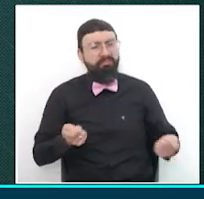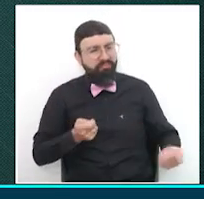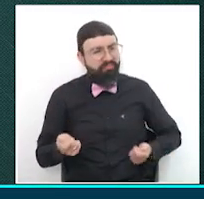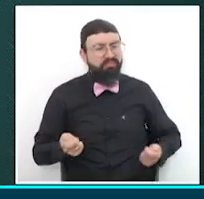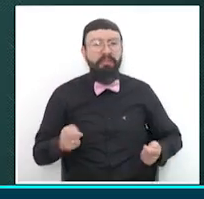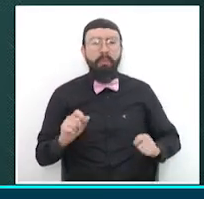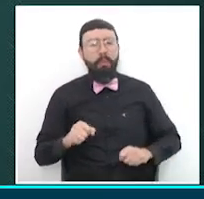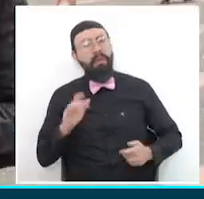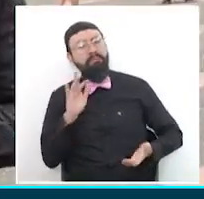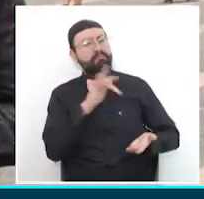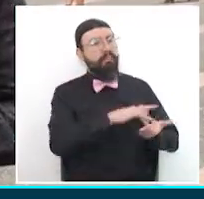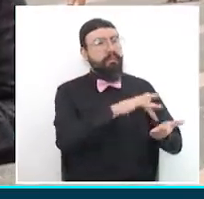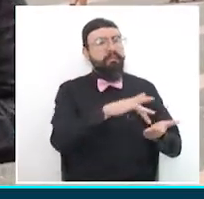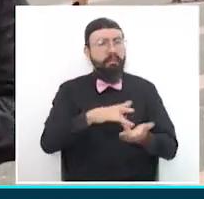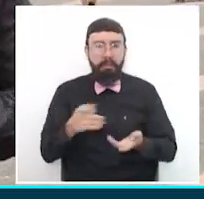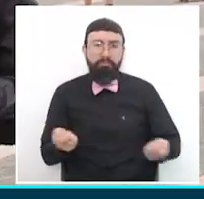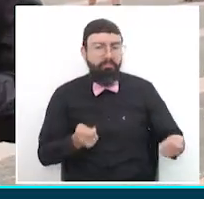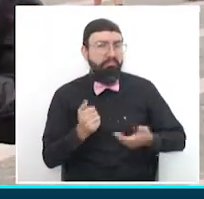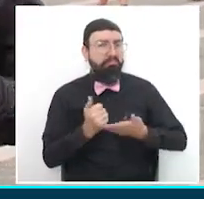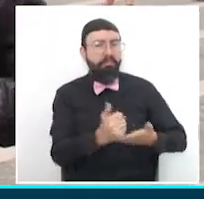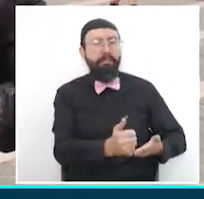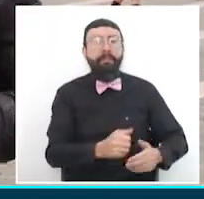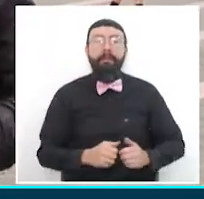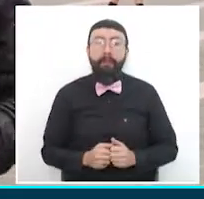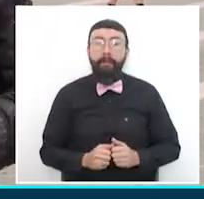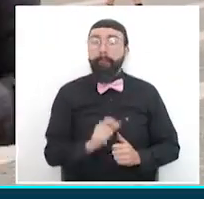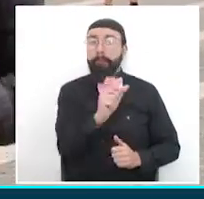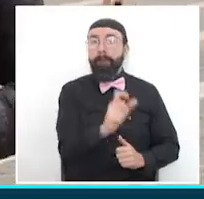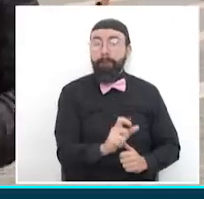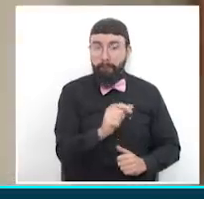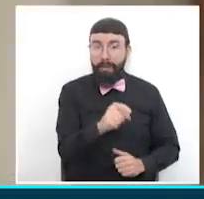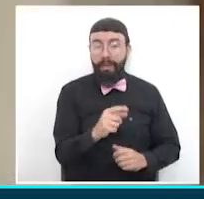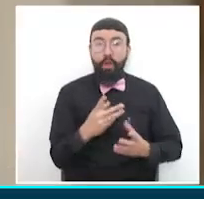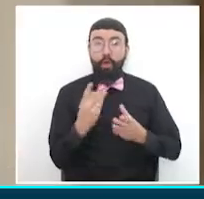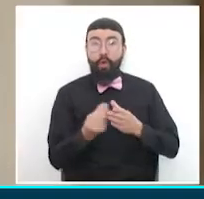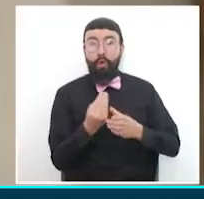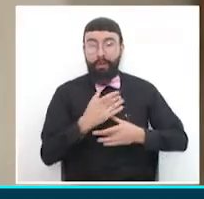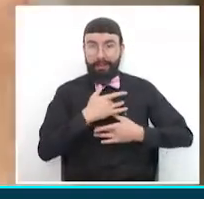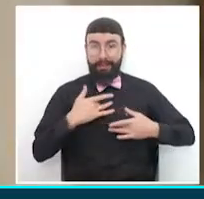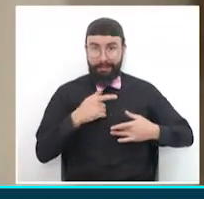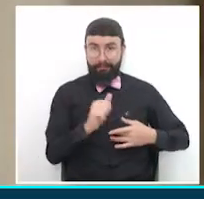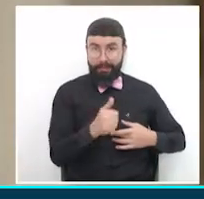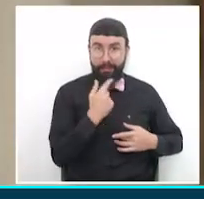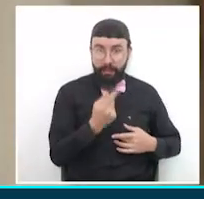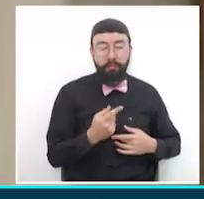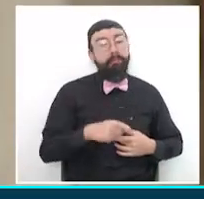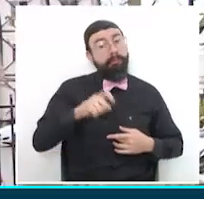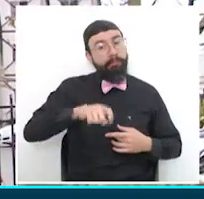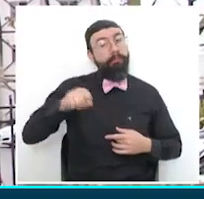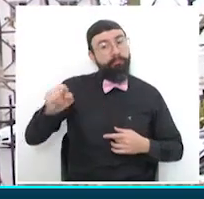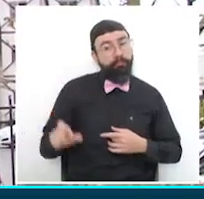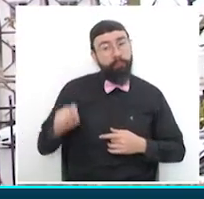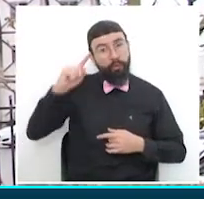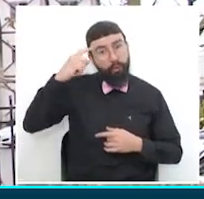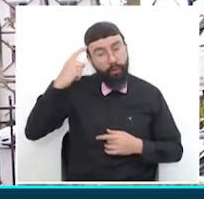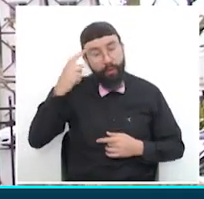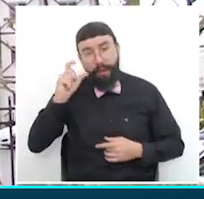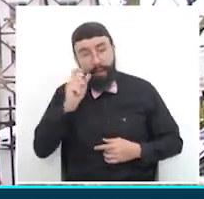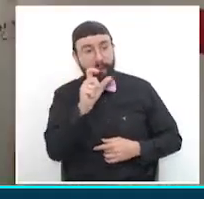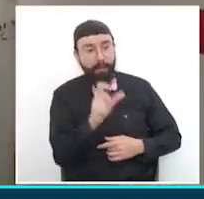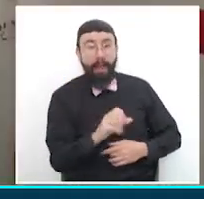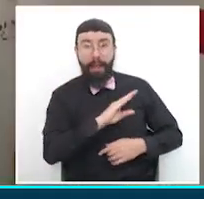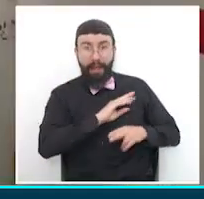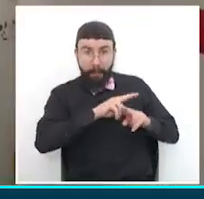de los pacientes en estados críticos. Según Cristian Pérez, concejal de la Salud, sí es necesario que el gobernador de Caldas y el alcalde Carlos Mario